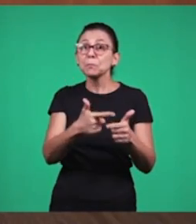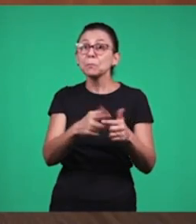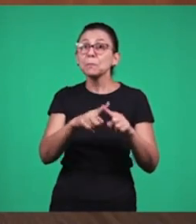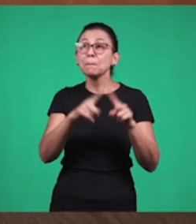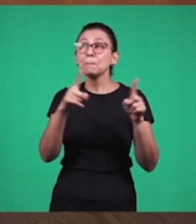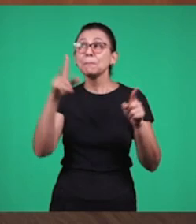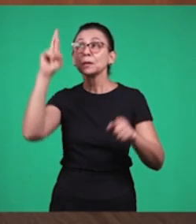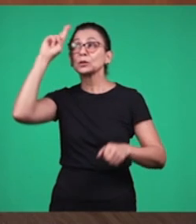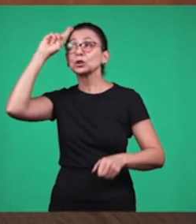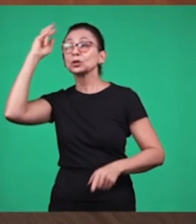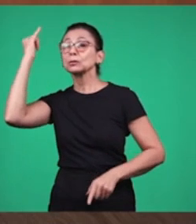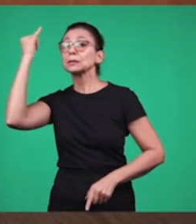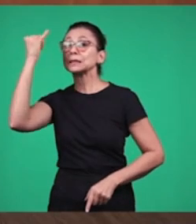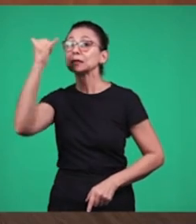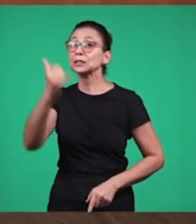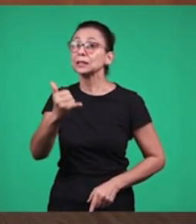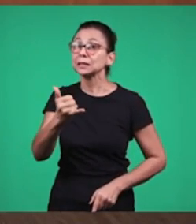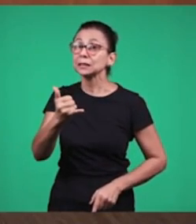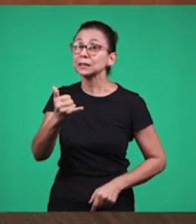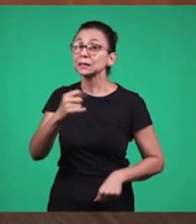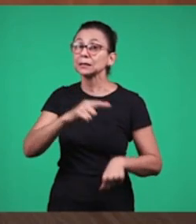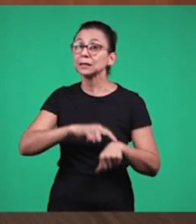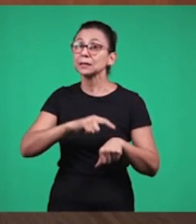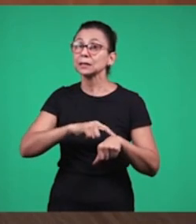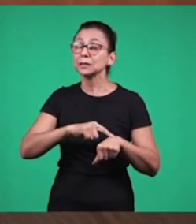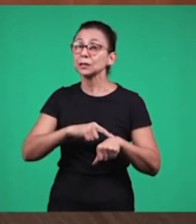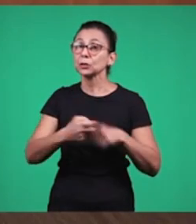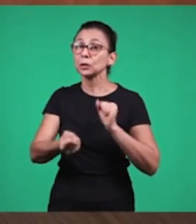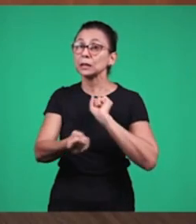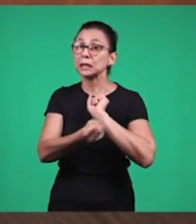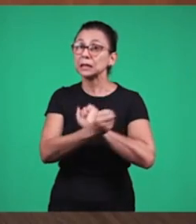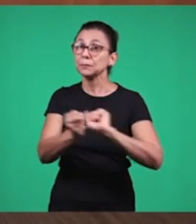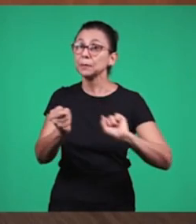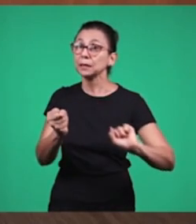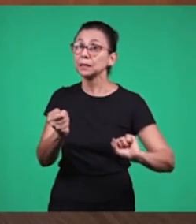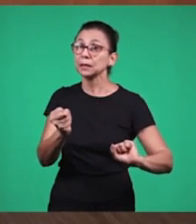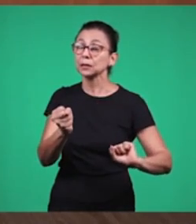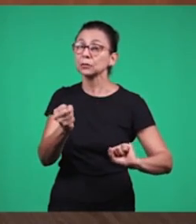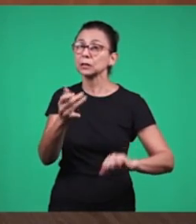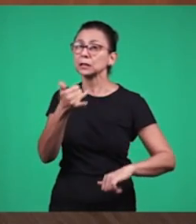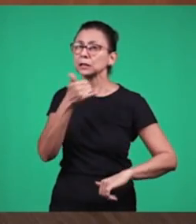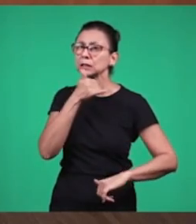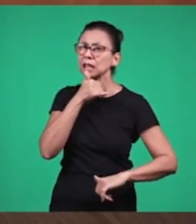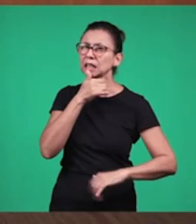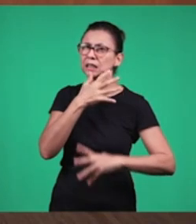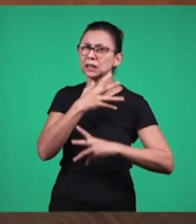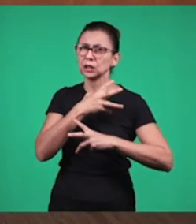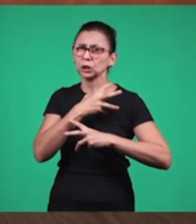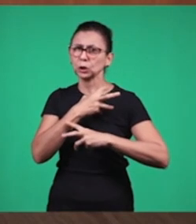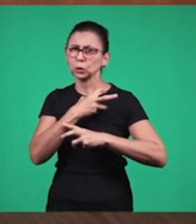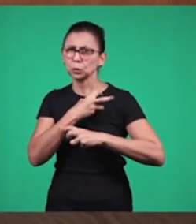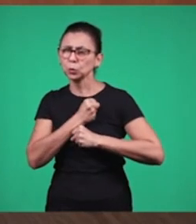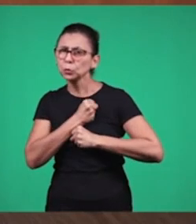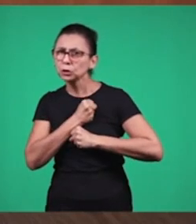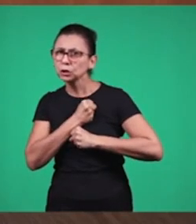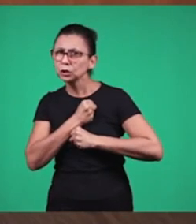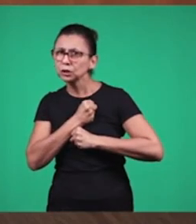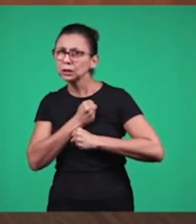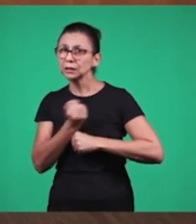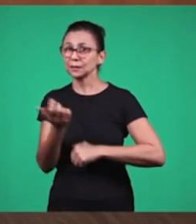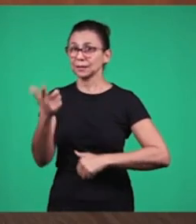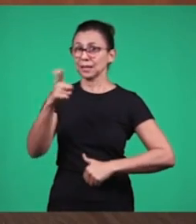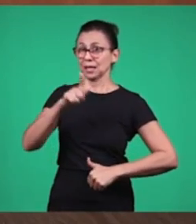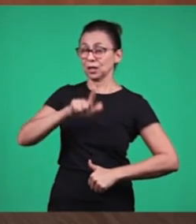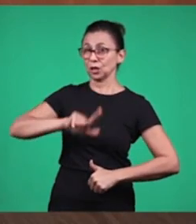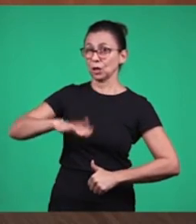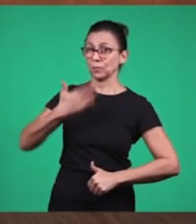dice en esta hora: estoy dándote una liberación de la tristeza, de la angustia, y renuevo